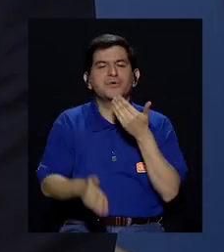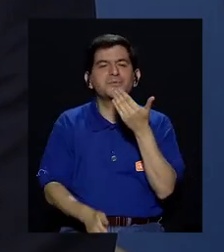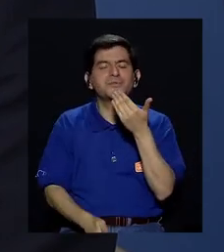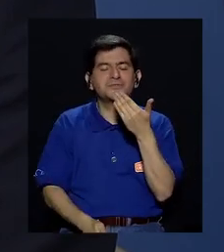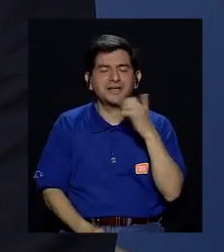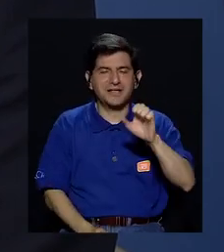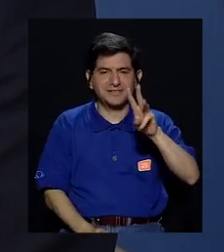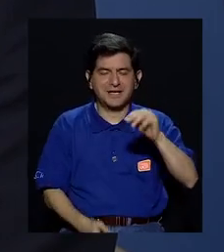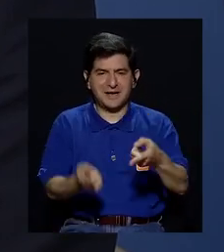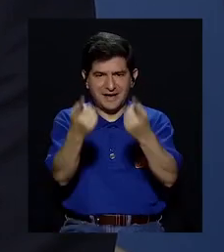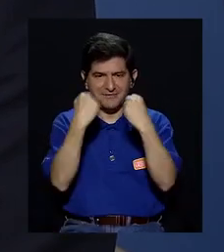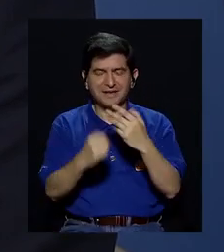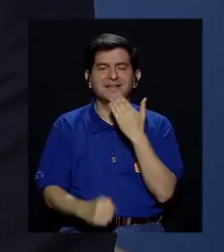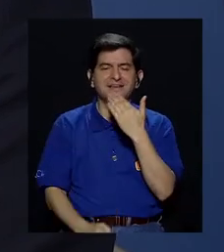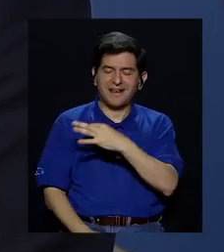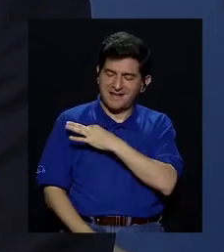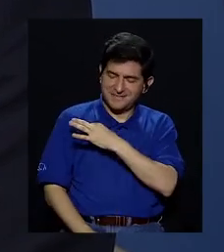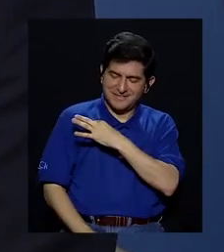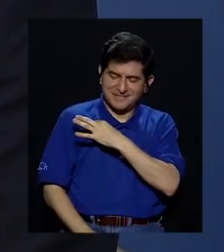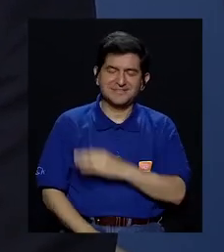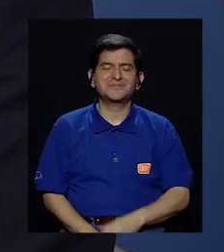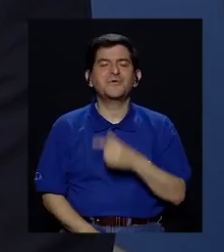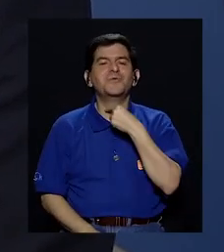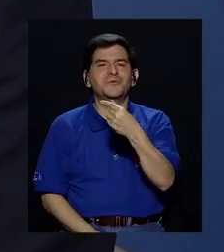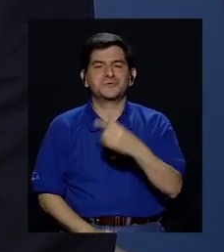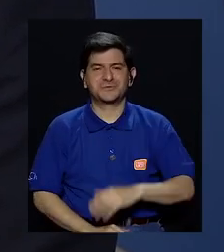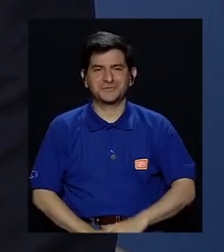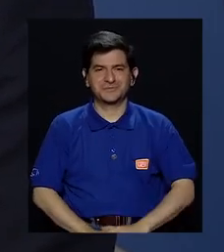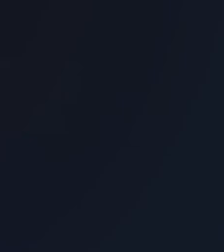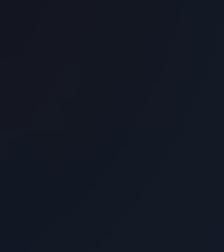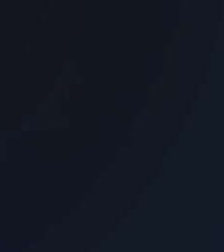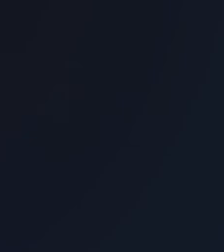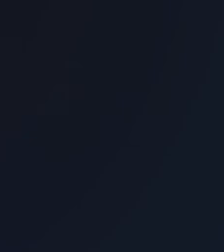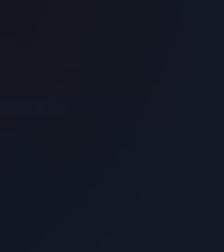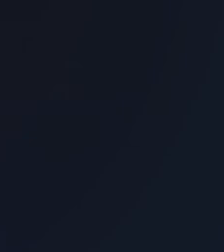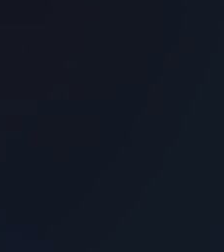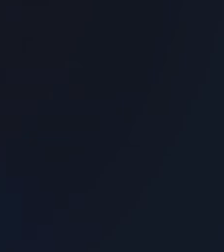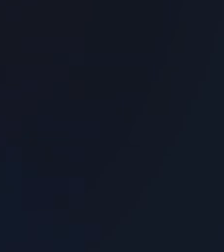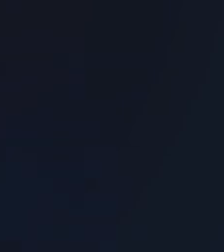esteban y muchas gracias por estar con nosotros muchas gracias por la invitación mayor inflación